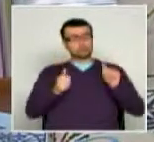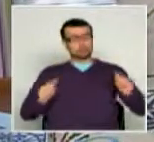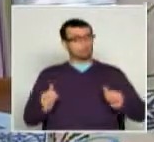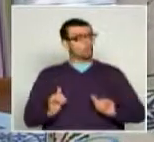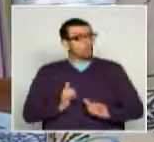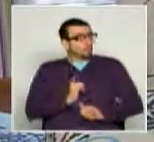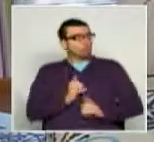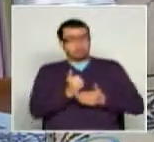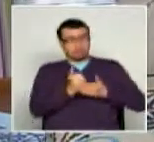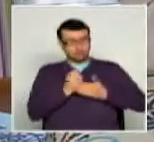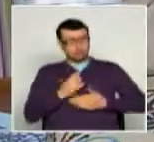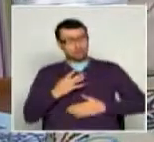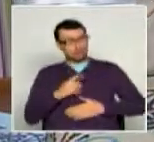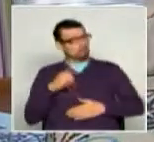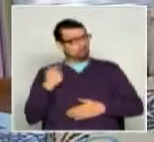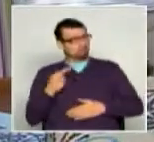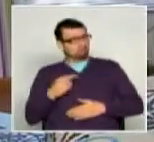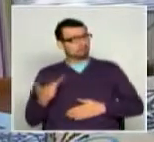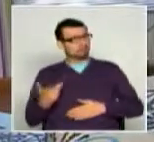manejo del dolor.